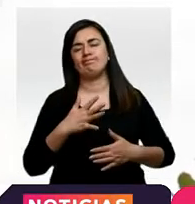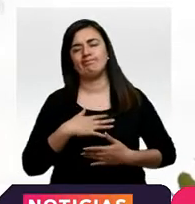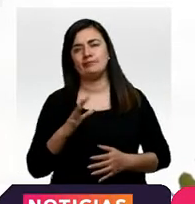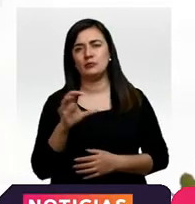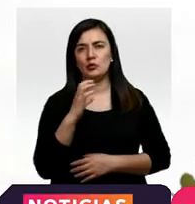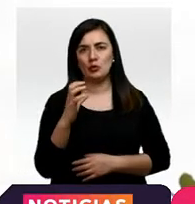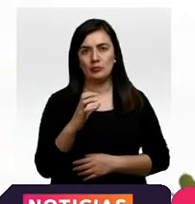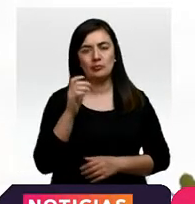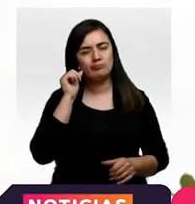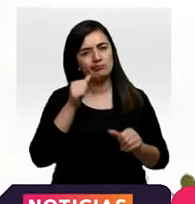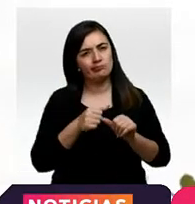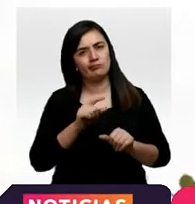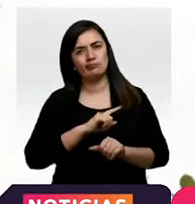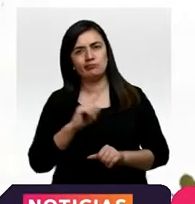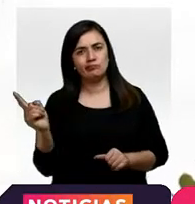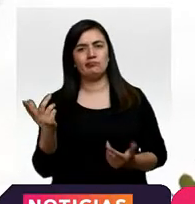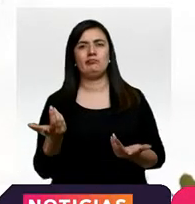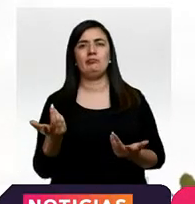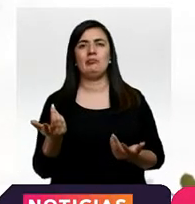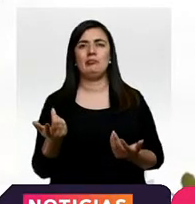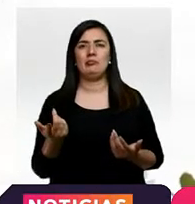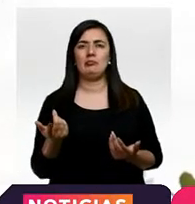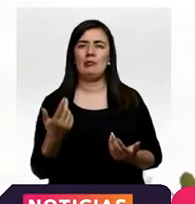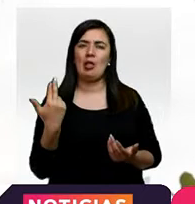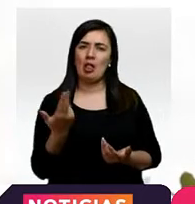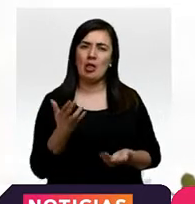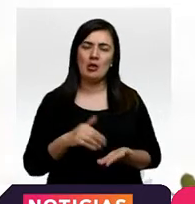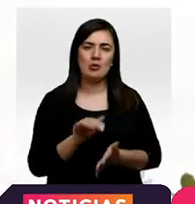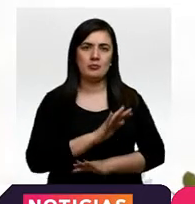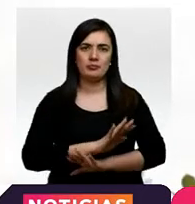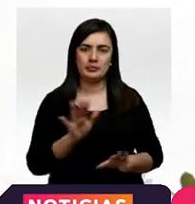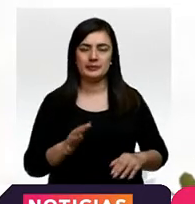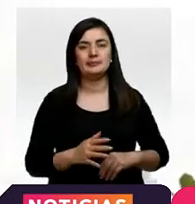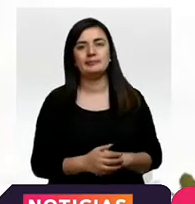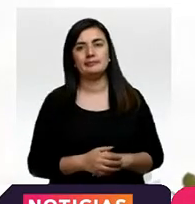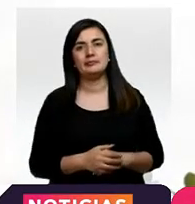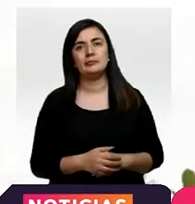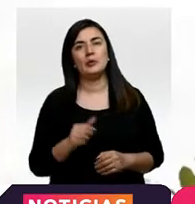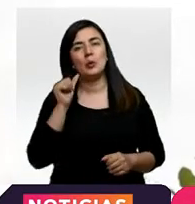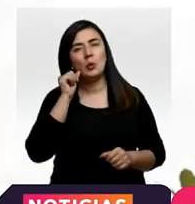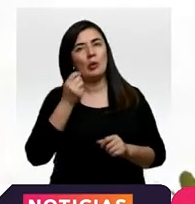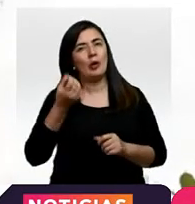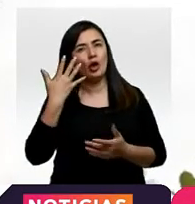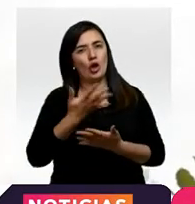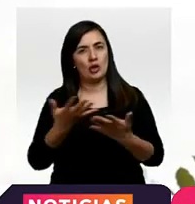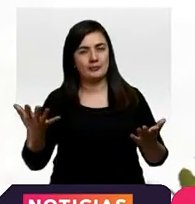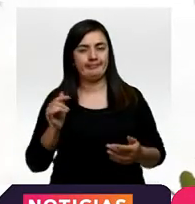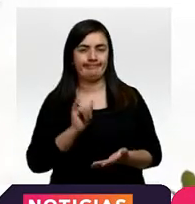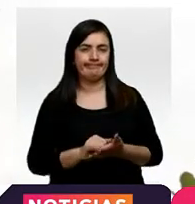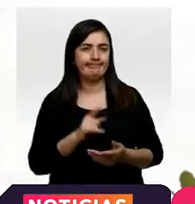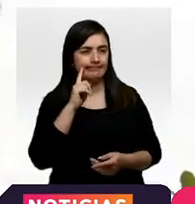que no se deben repetir por ningún motivo ni quedar en el olvido. Este